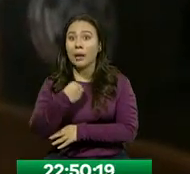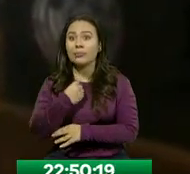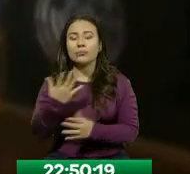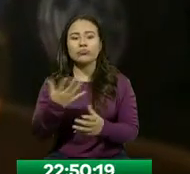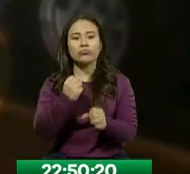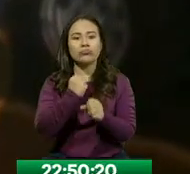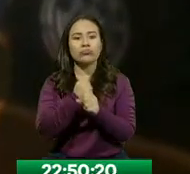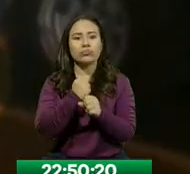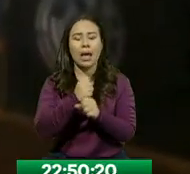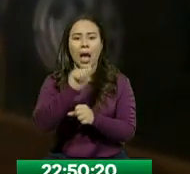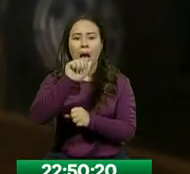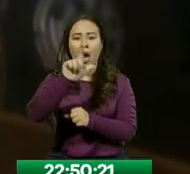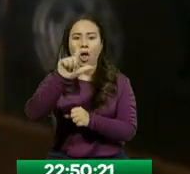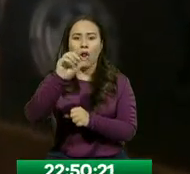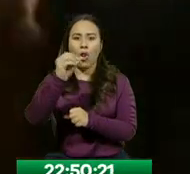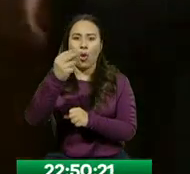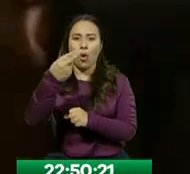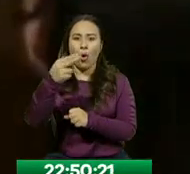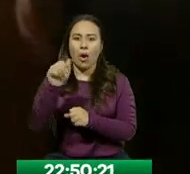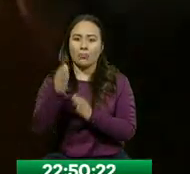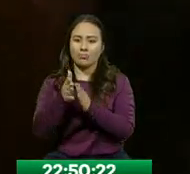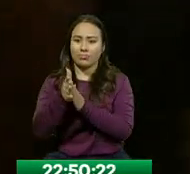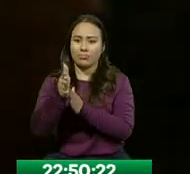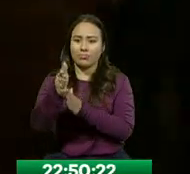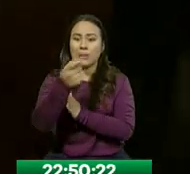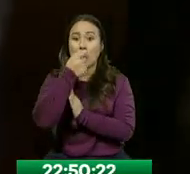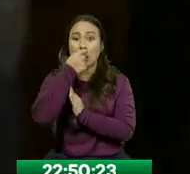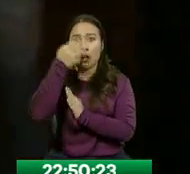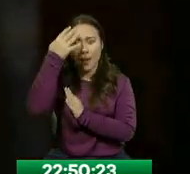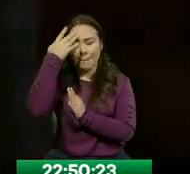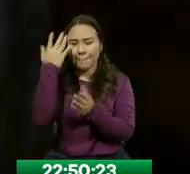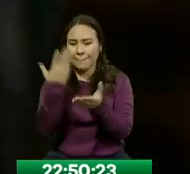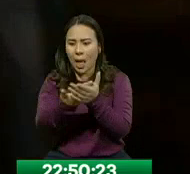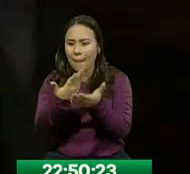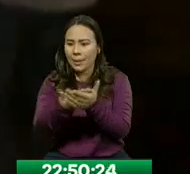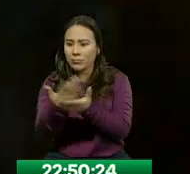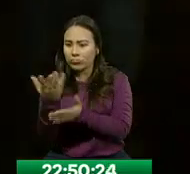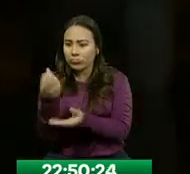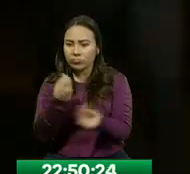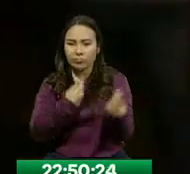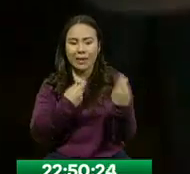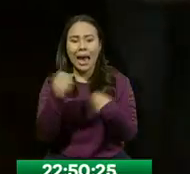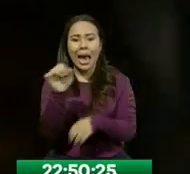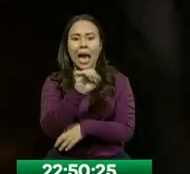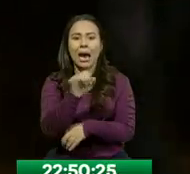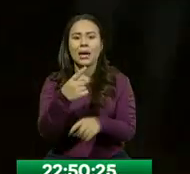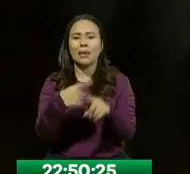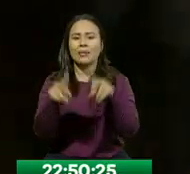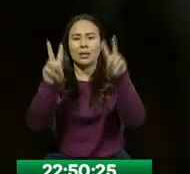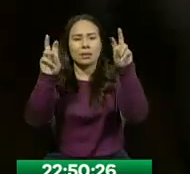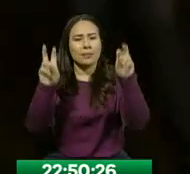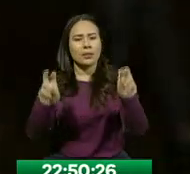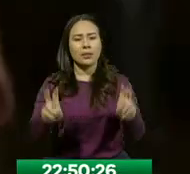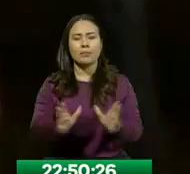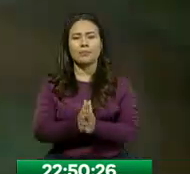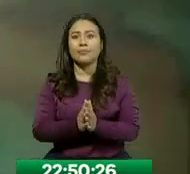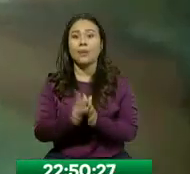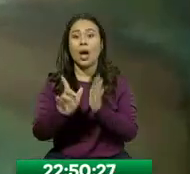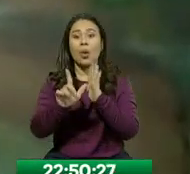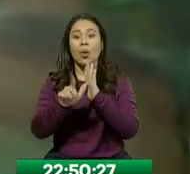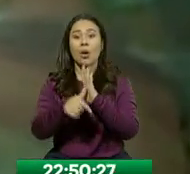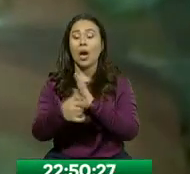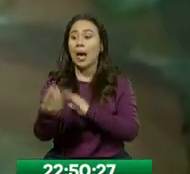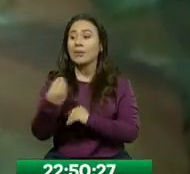vía Aloac Santo Domingo, cuando pasaban por Ayuriquín, papeles de los vehículos y conductores todo en orden, pero de lo que llevaban